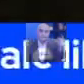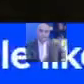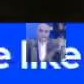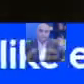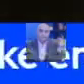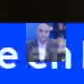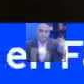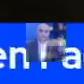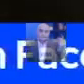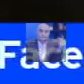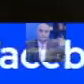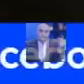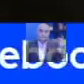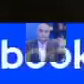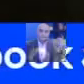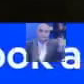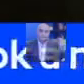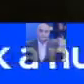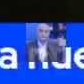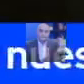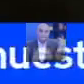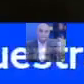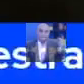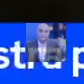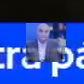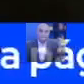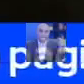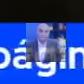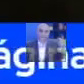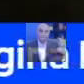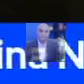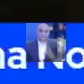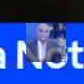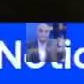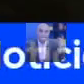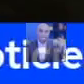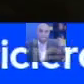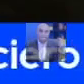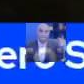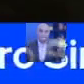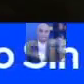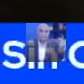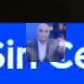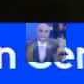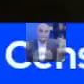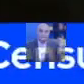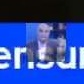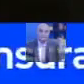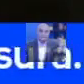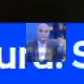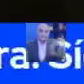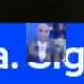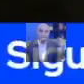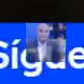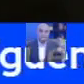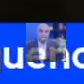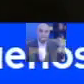Rubén Luengas. Yo con Rubén Luengas he tenido muchos encontronazos. No son